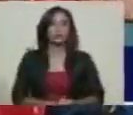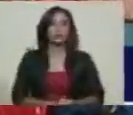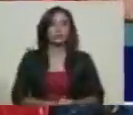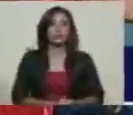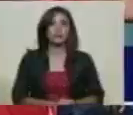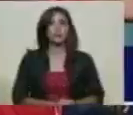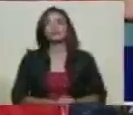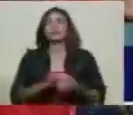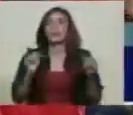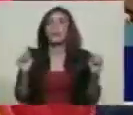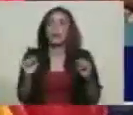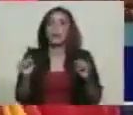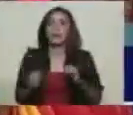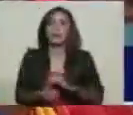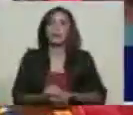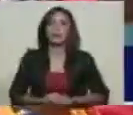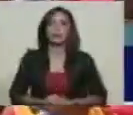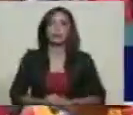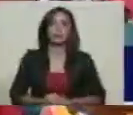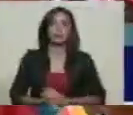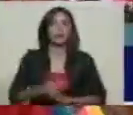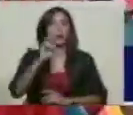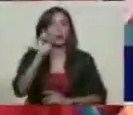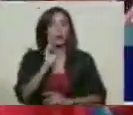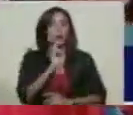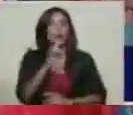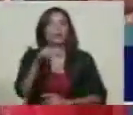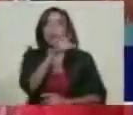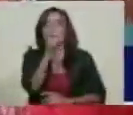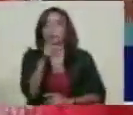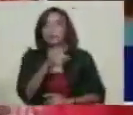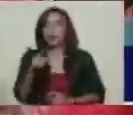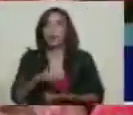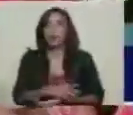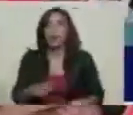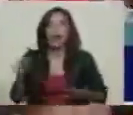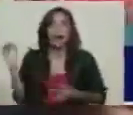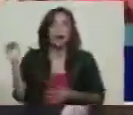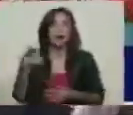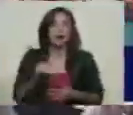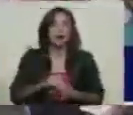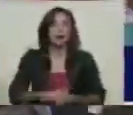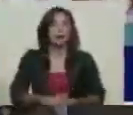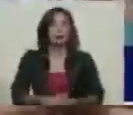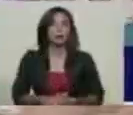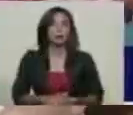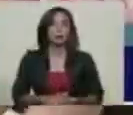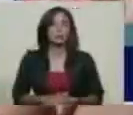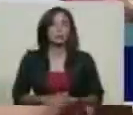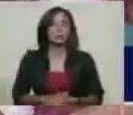en Mérida, en Bolívar, en el Zulia, en Aragua.